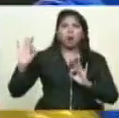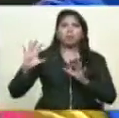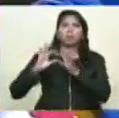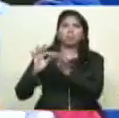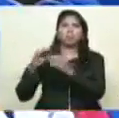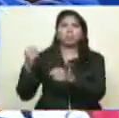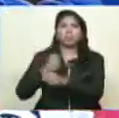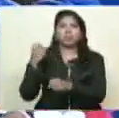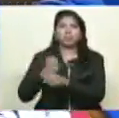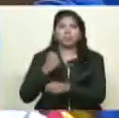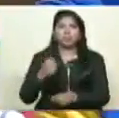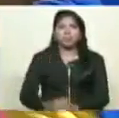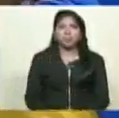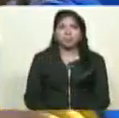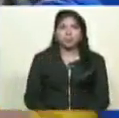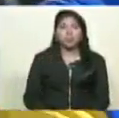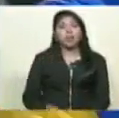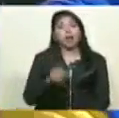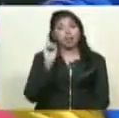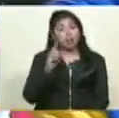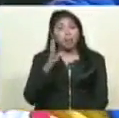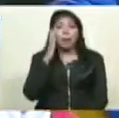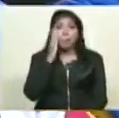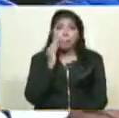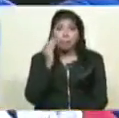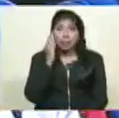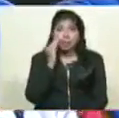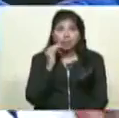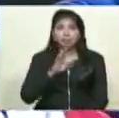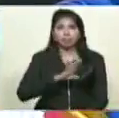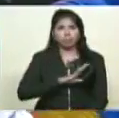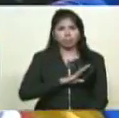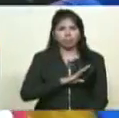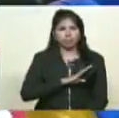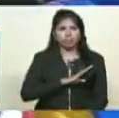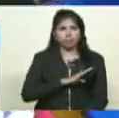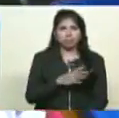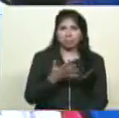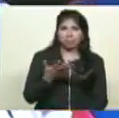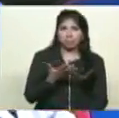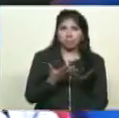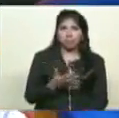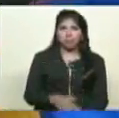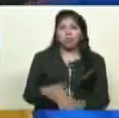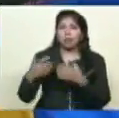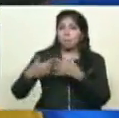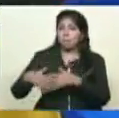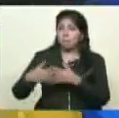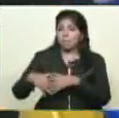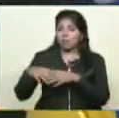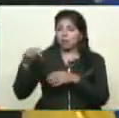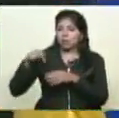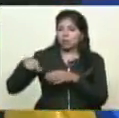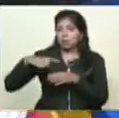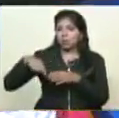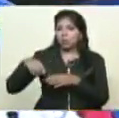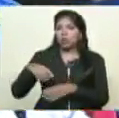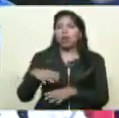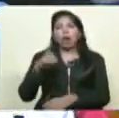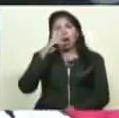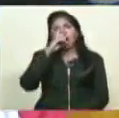presidente, nuestra experiencia como CPT en la industria azucarera Santa Clara, nosotros en el año